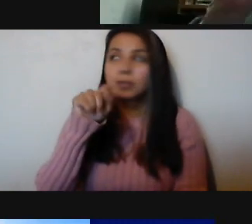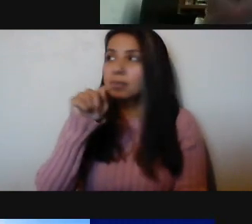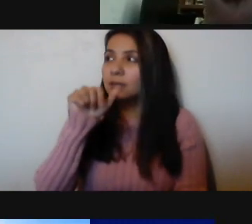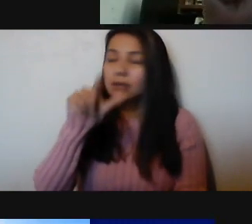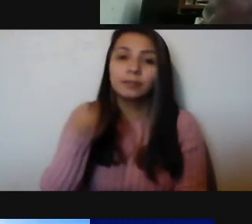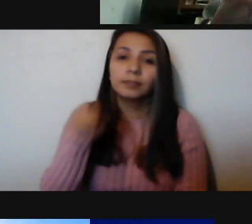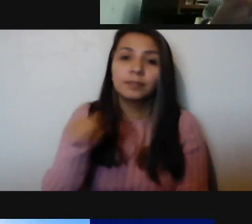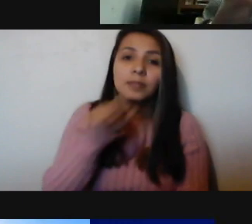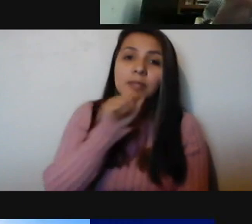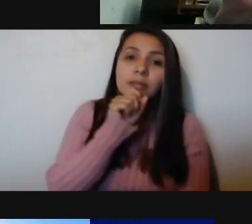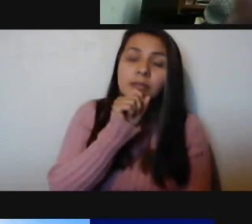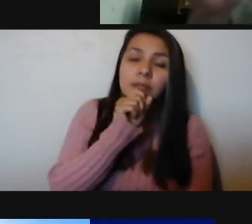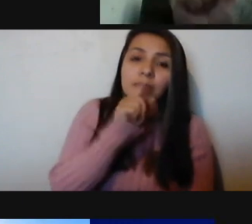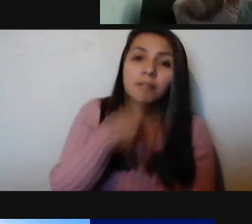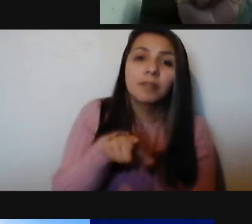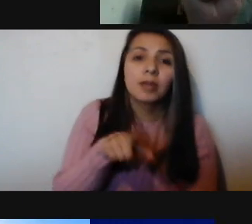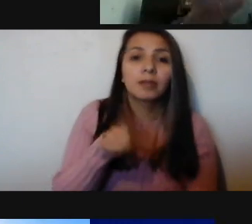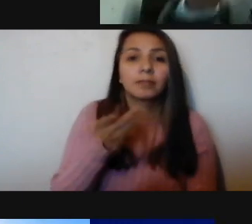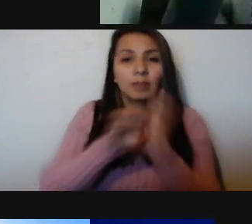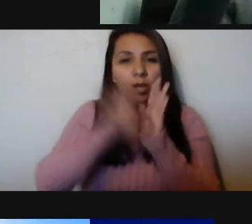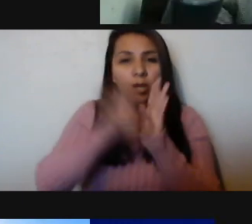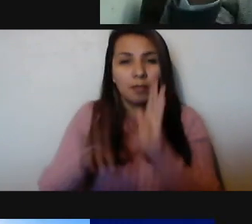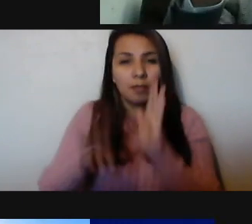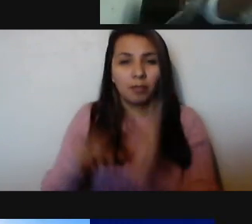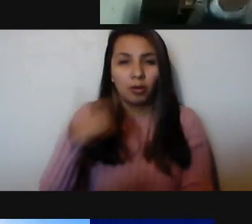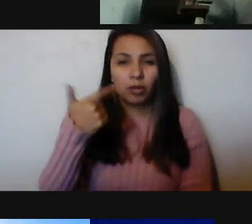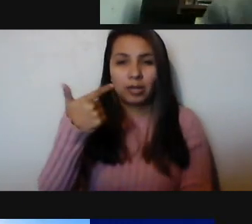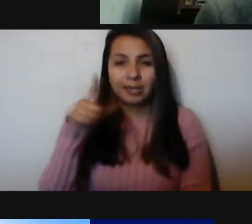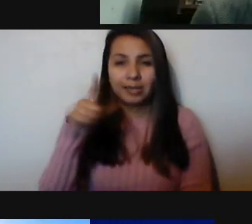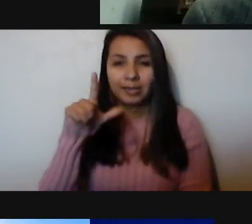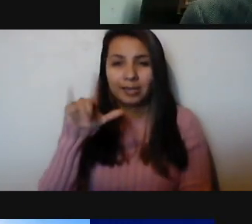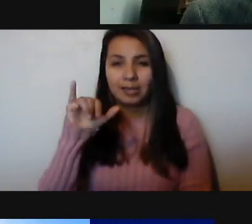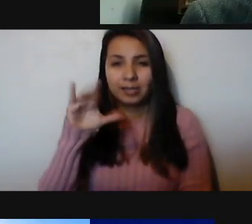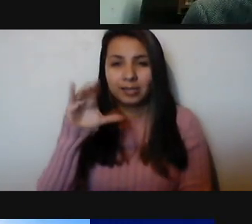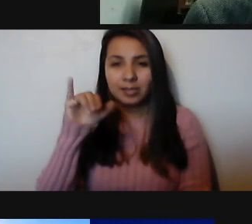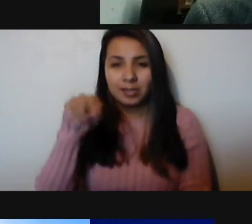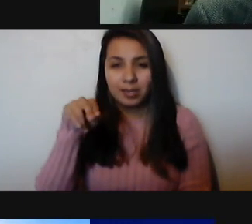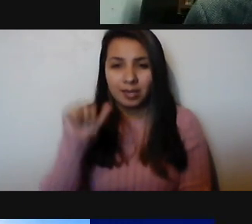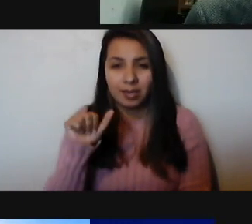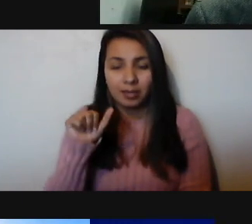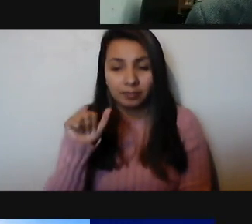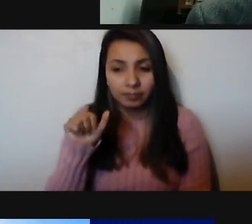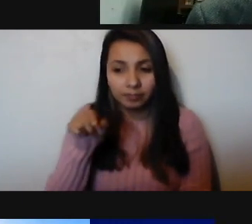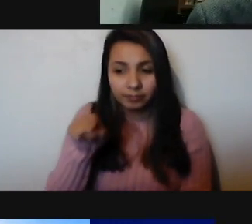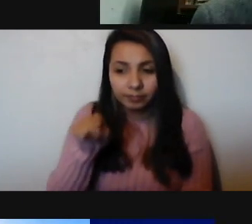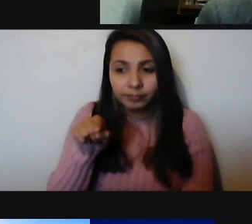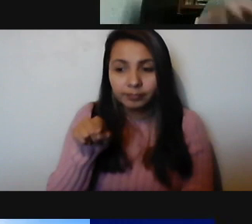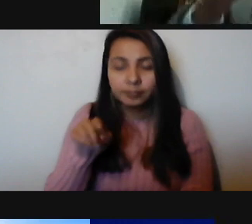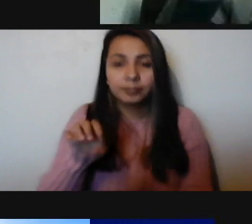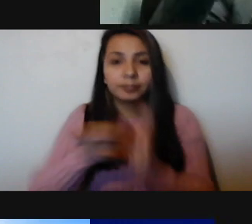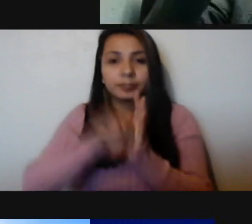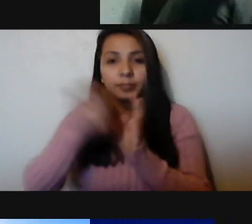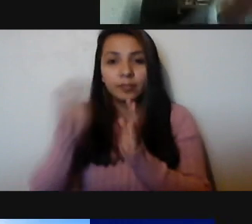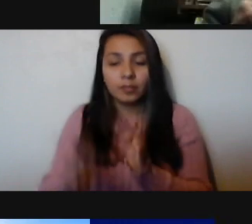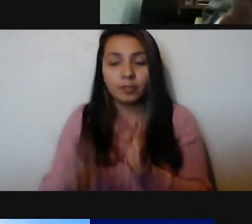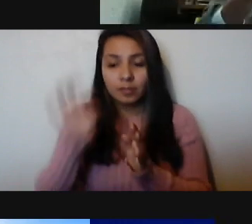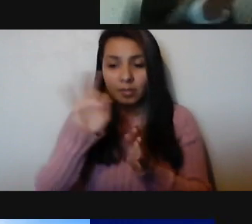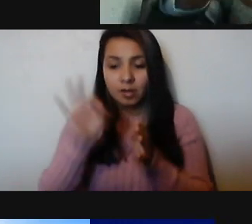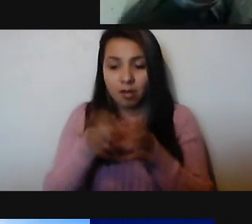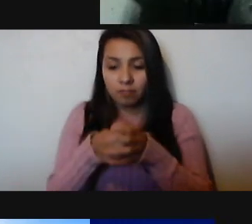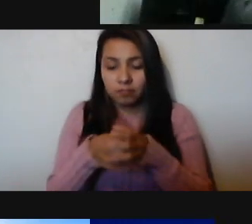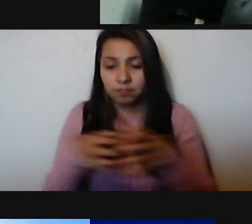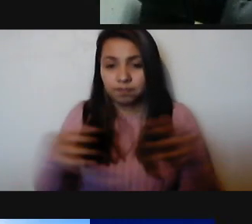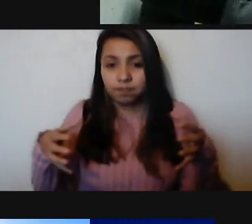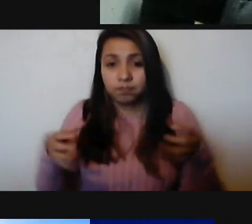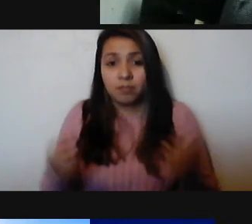este tipo de cristal, también tenemos, en el caso de un aminoácido, por ejemplo, de la glicina, lo que tenemos es